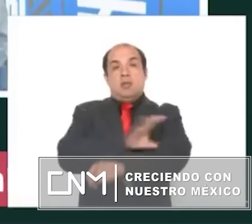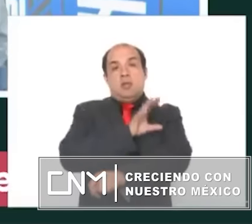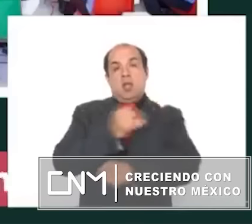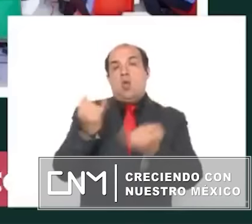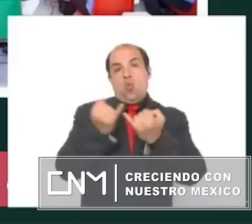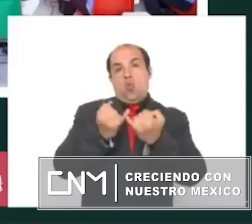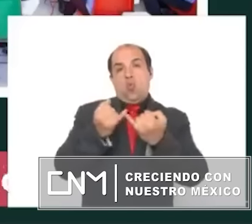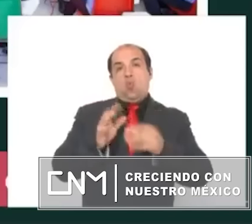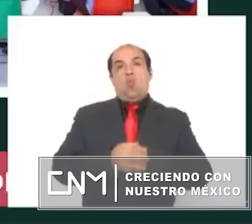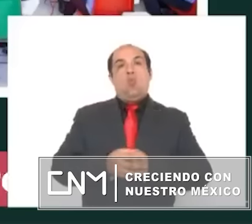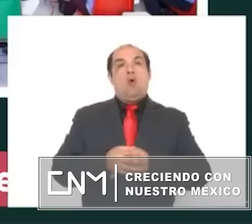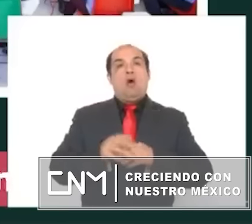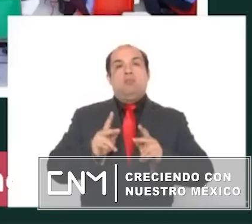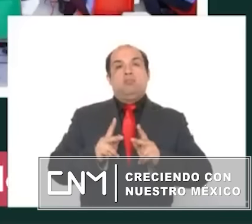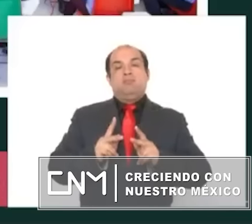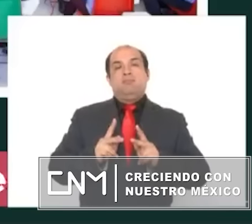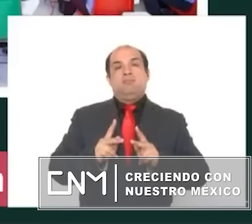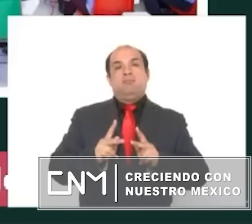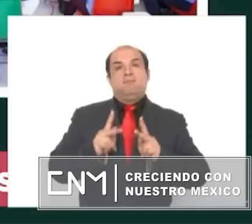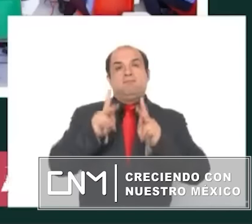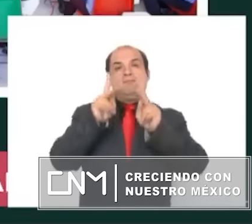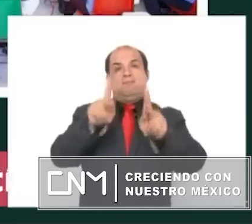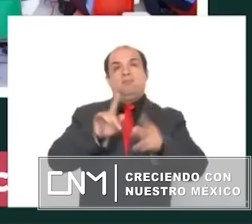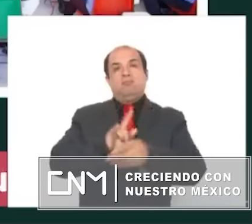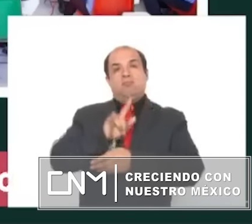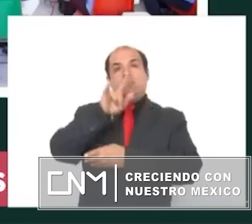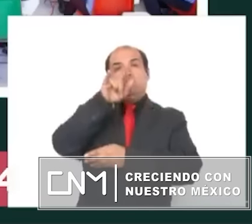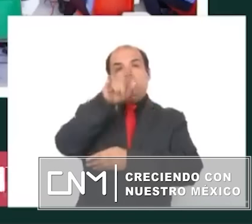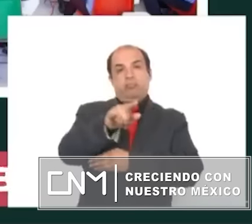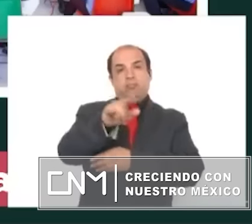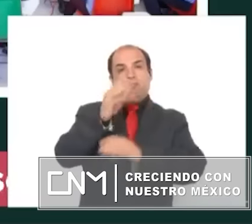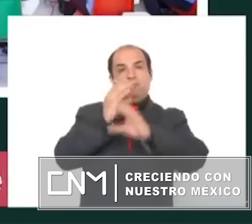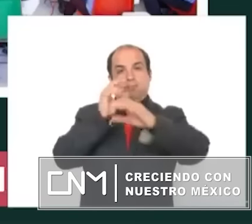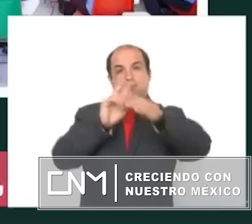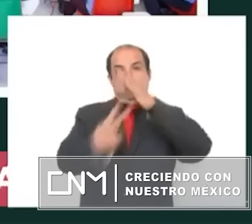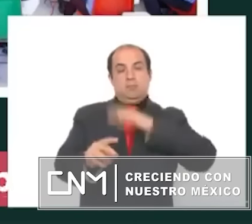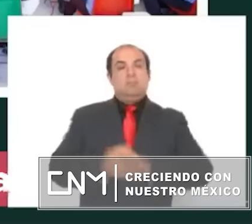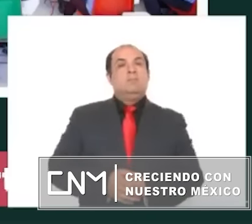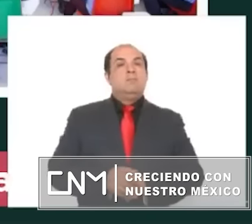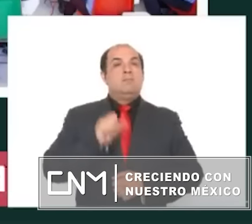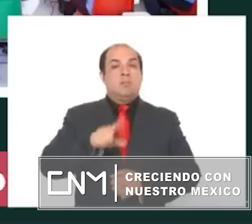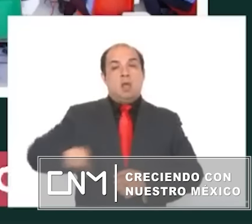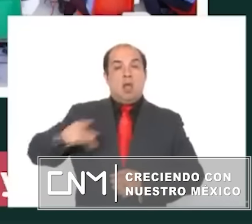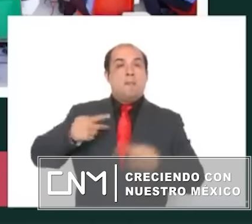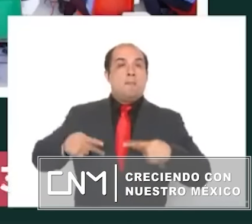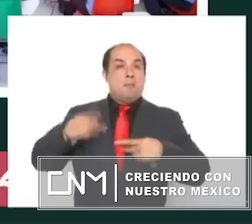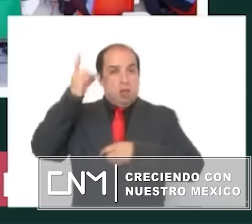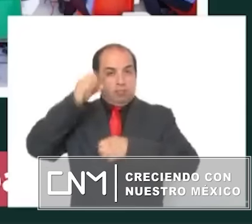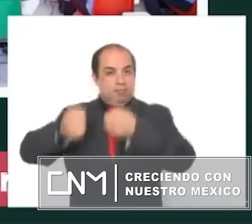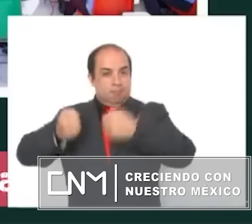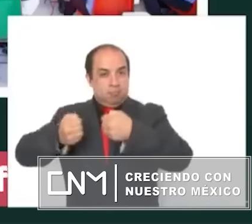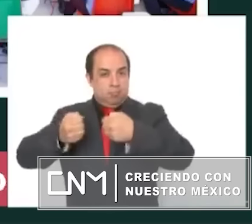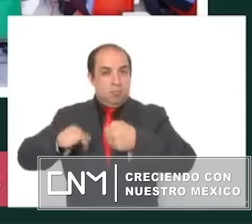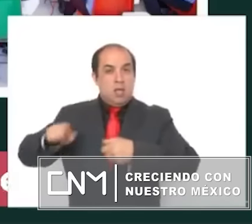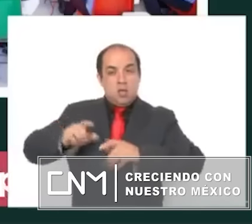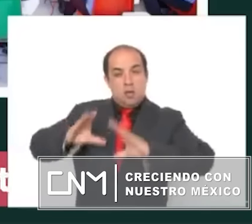elevado. Y para esto, por supuesto, los conductores tienen que recibir la